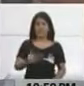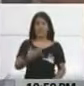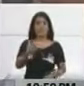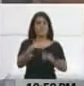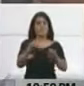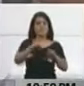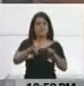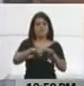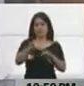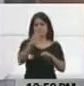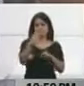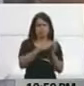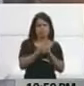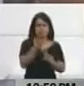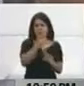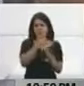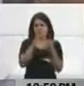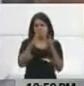no tuvo con qué jugar.